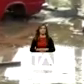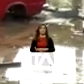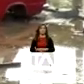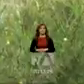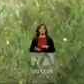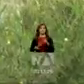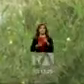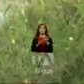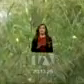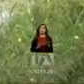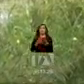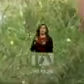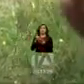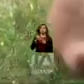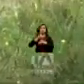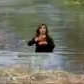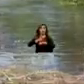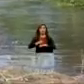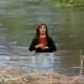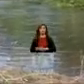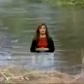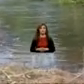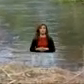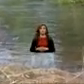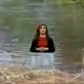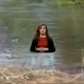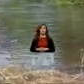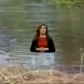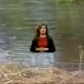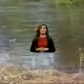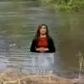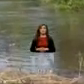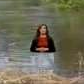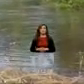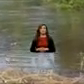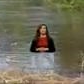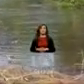esperan ayuda de parte de las autoridades. Desde Esmeraldas, Carlos Chamorro, 24 horas.